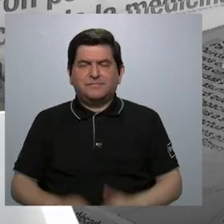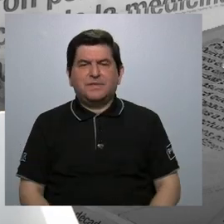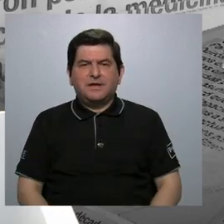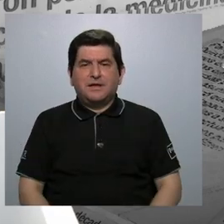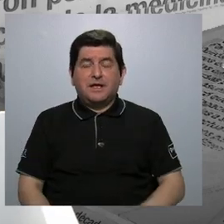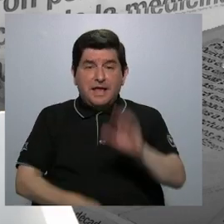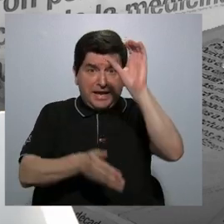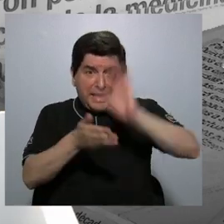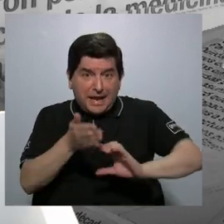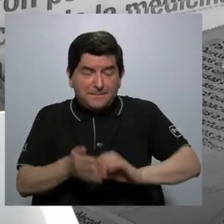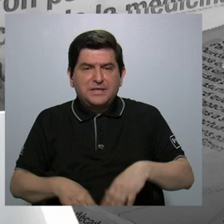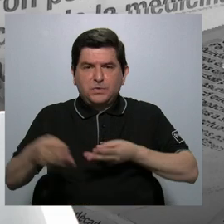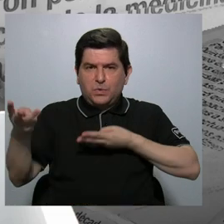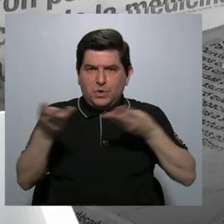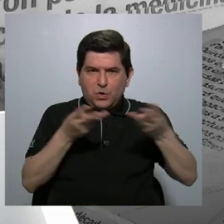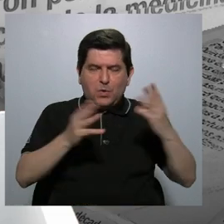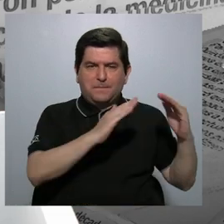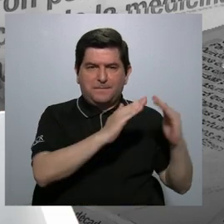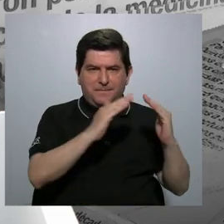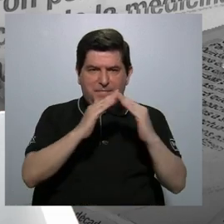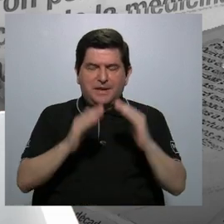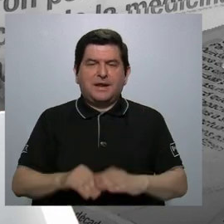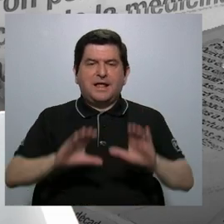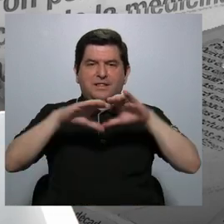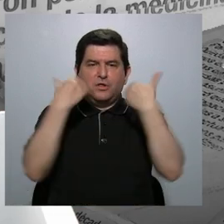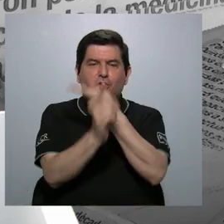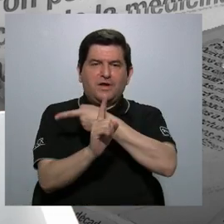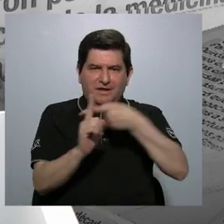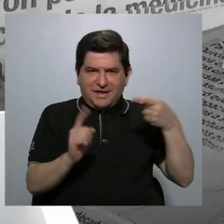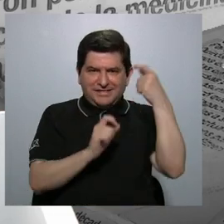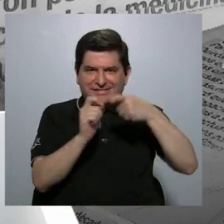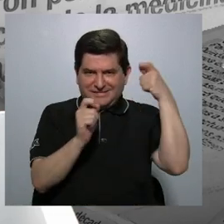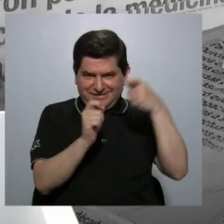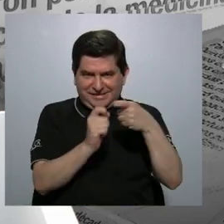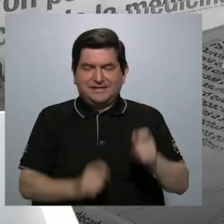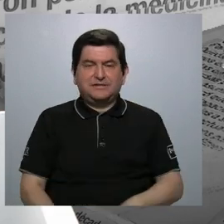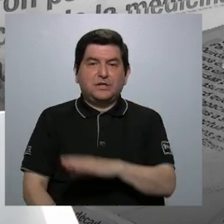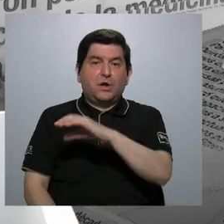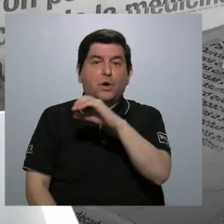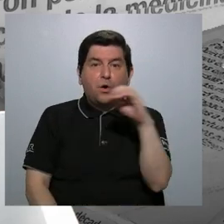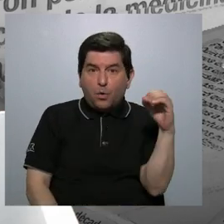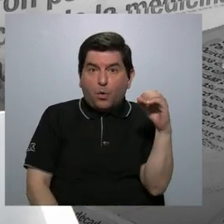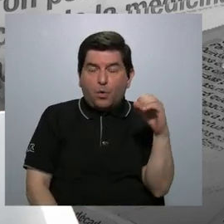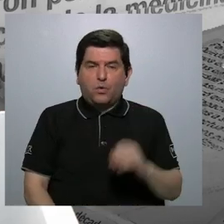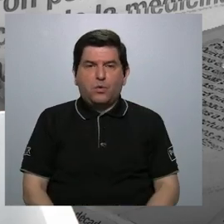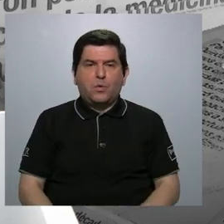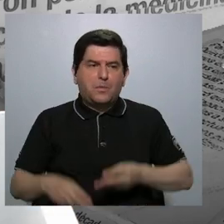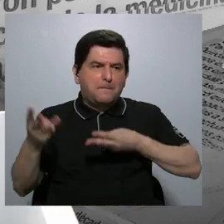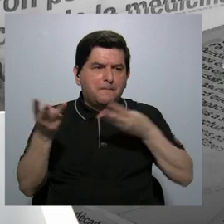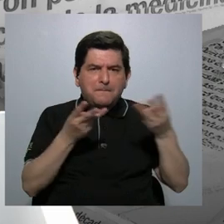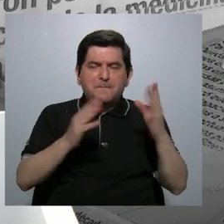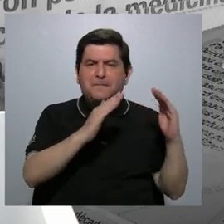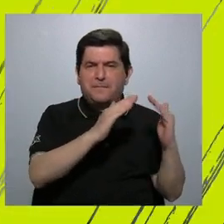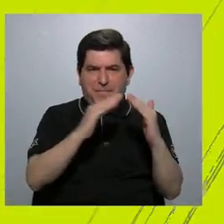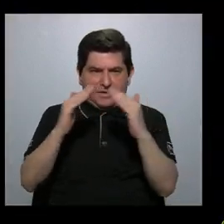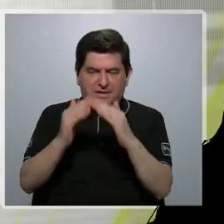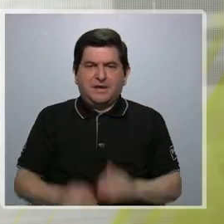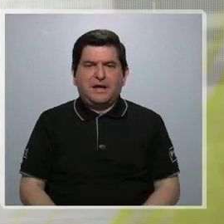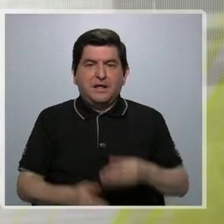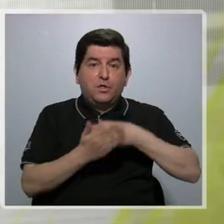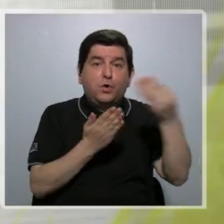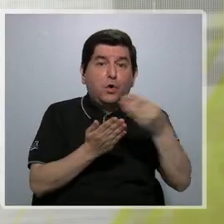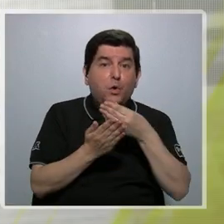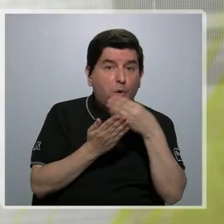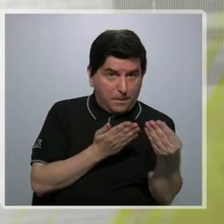capítulo que es sobre el mercado de vivienda de clase media específicamente o el mercado de vivienda para compra